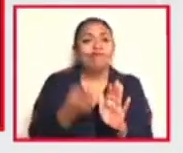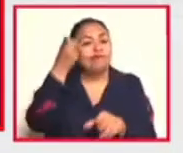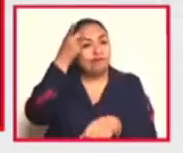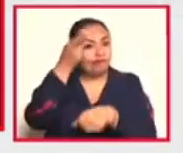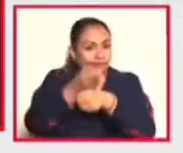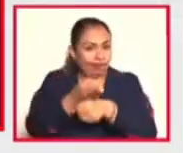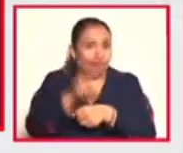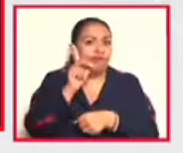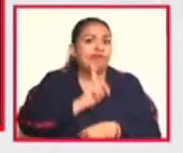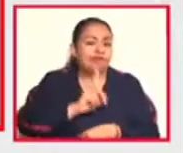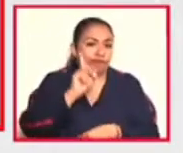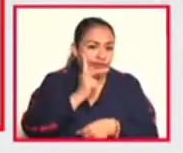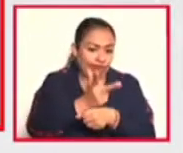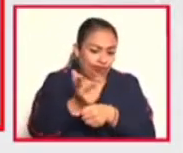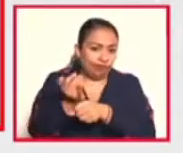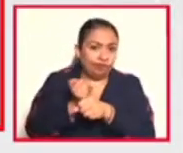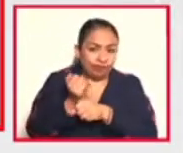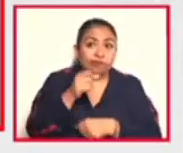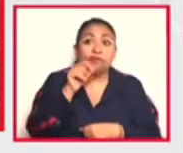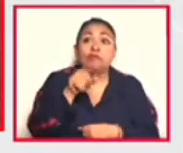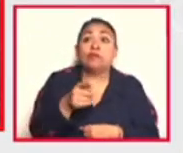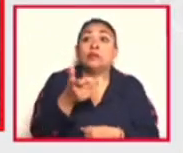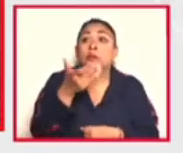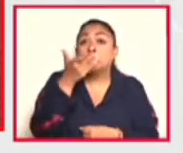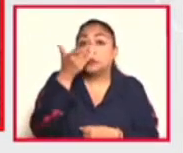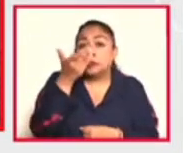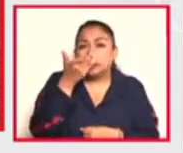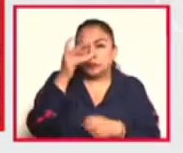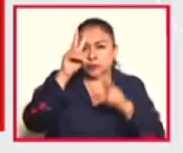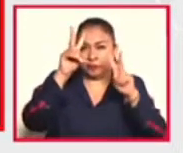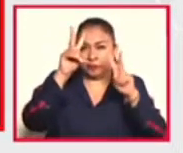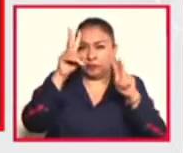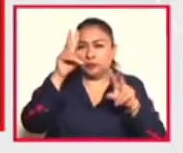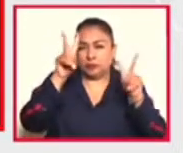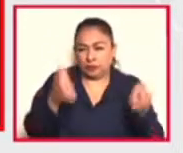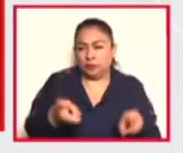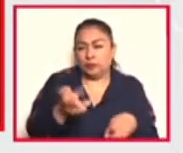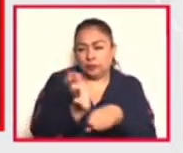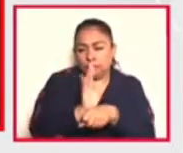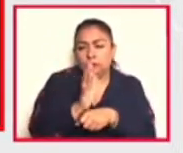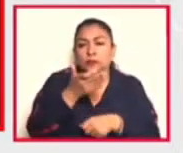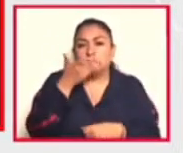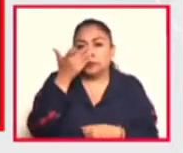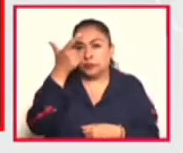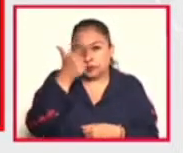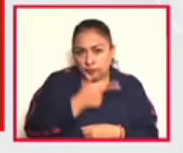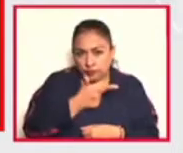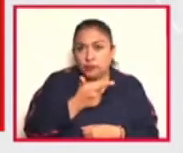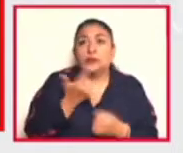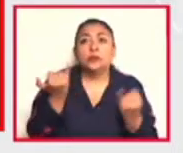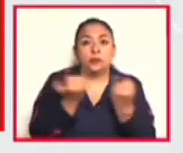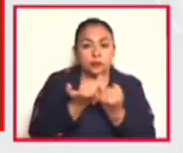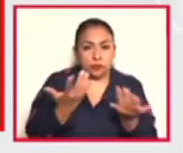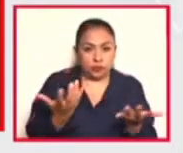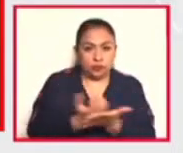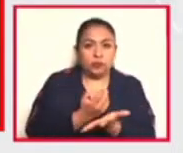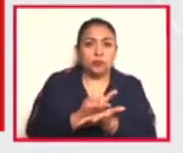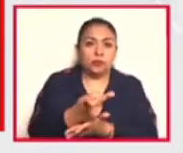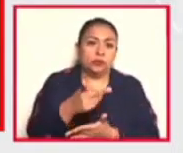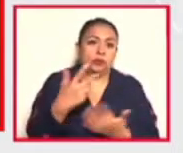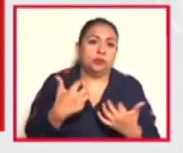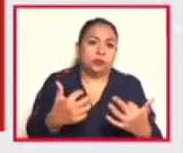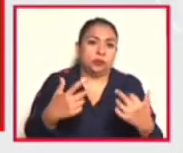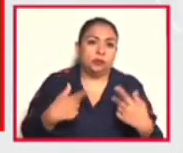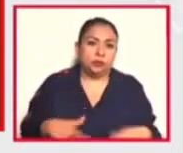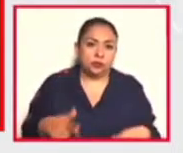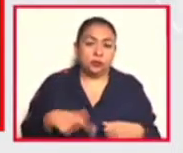de este documental. También hay que mencionar que Las Flores de la Noche, que es otro documental que nosotros les presentamos, se lleva el premio del público. Bueno, Julio,